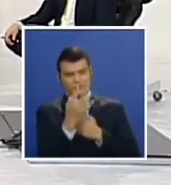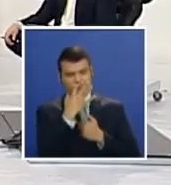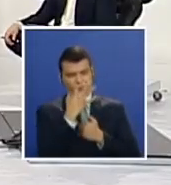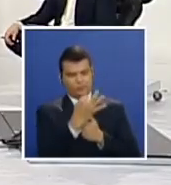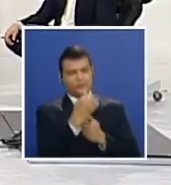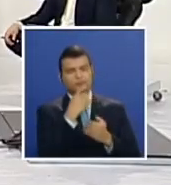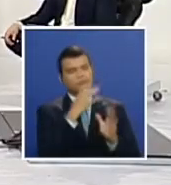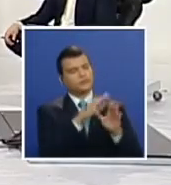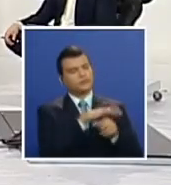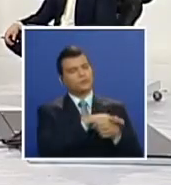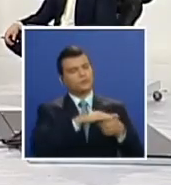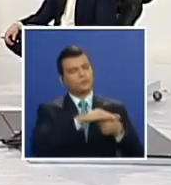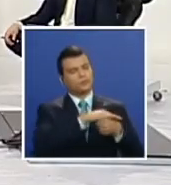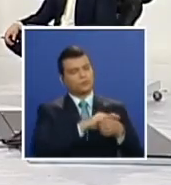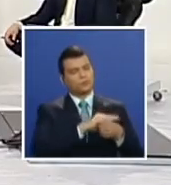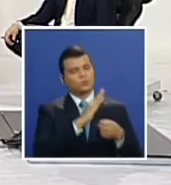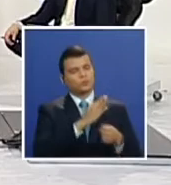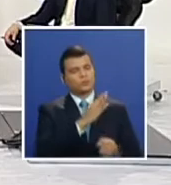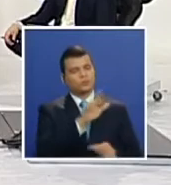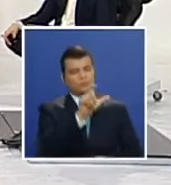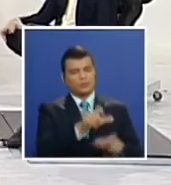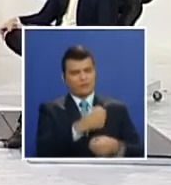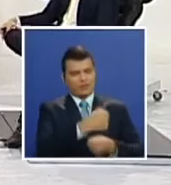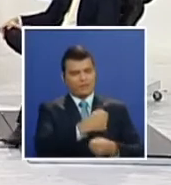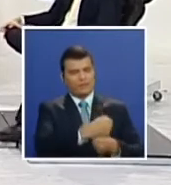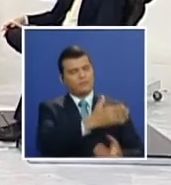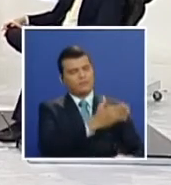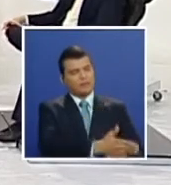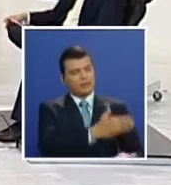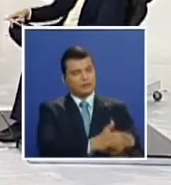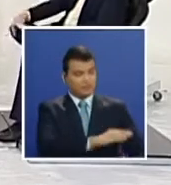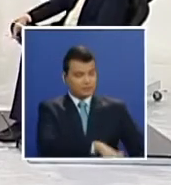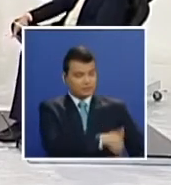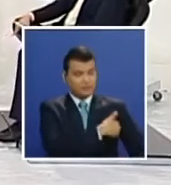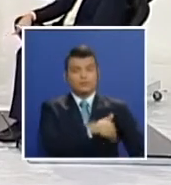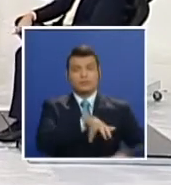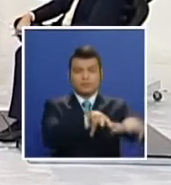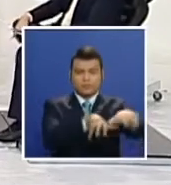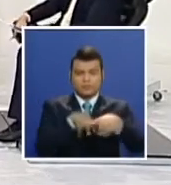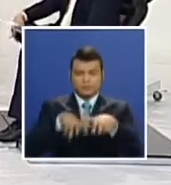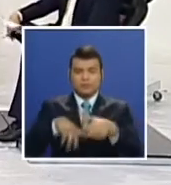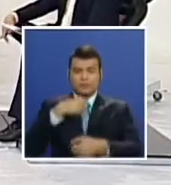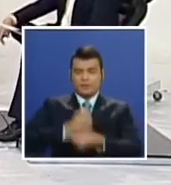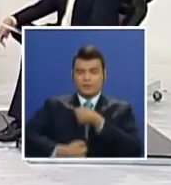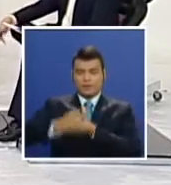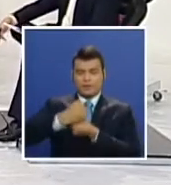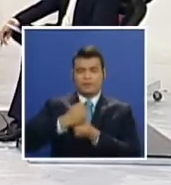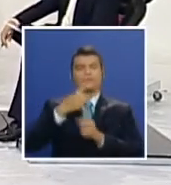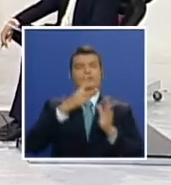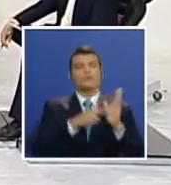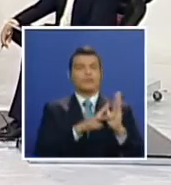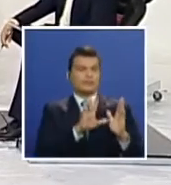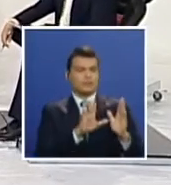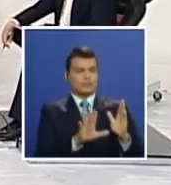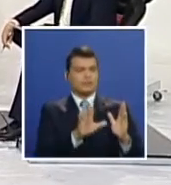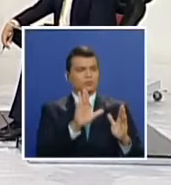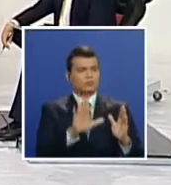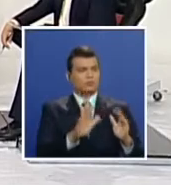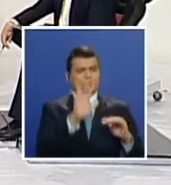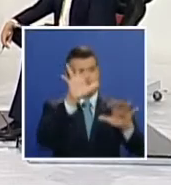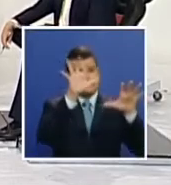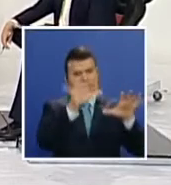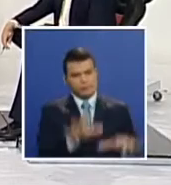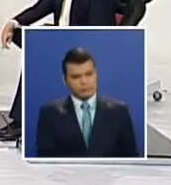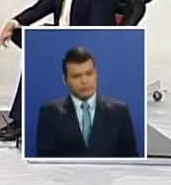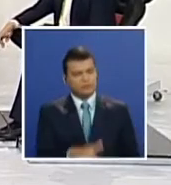paneleros por ejemplo por parte del ministerio de agricultura desde el año 2005 donde se advierte que hay un deterioro bastante grande y